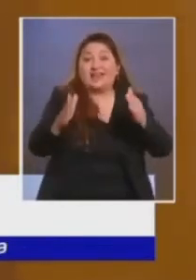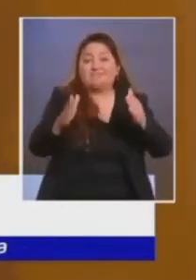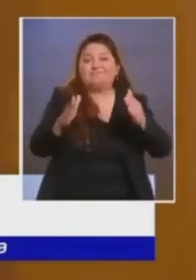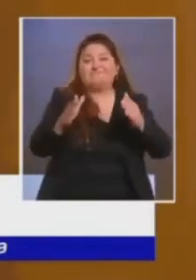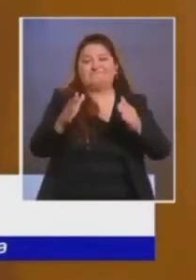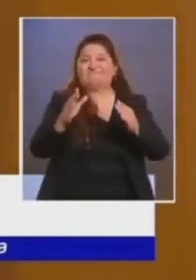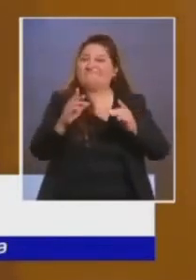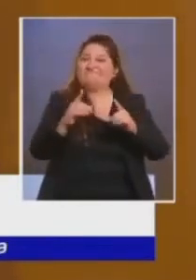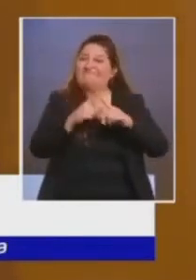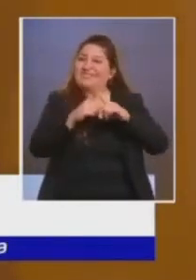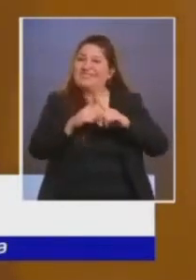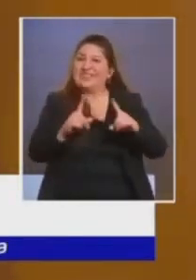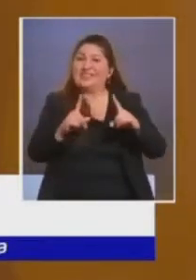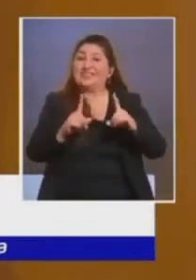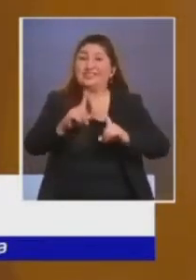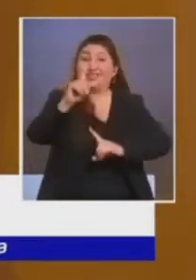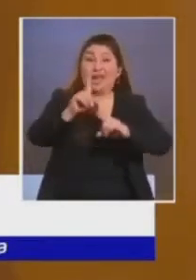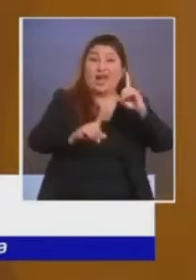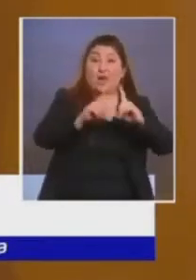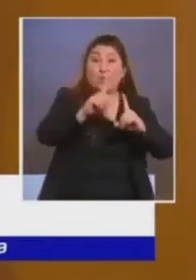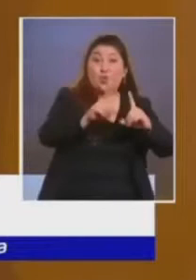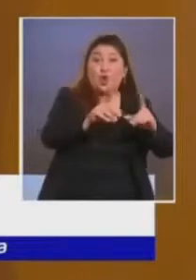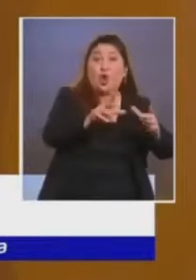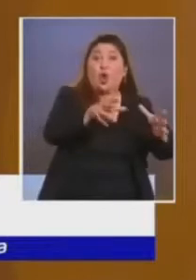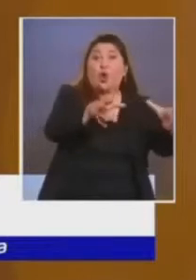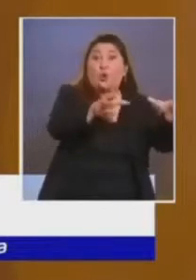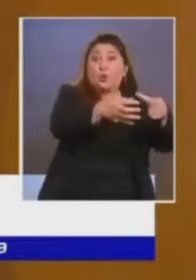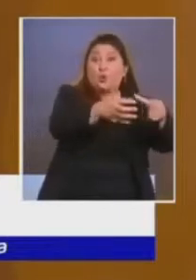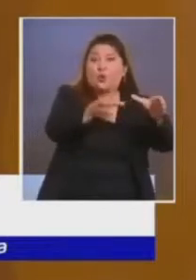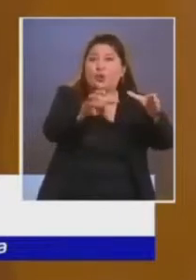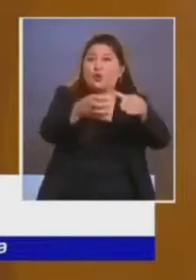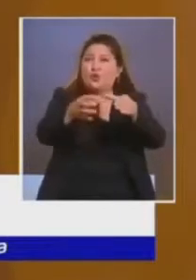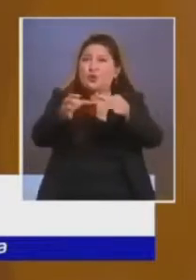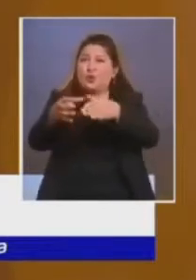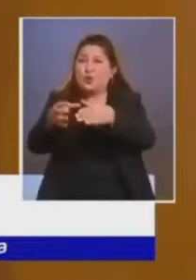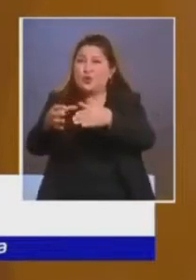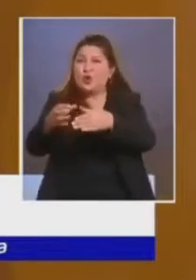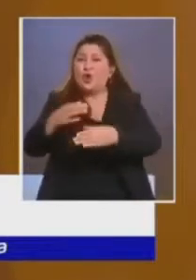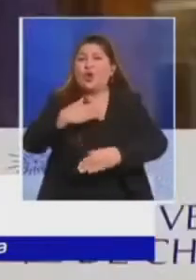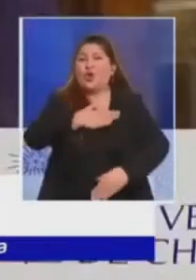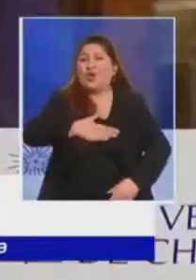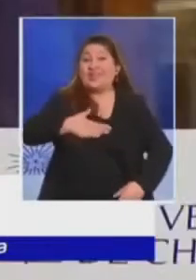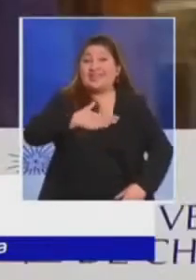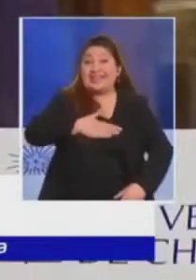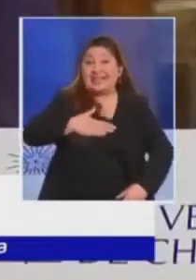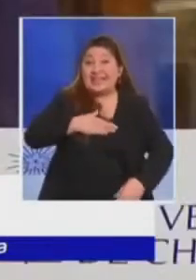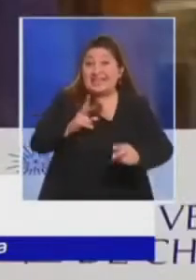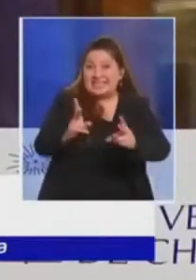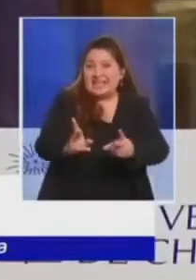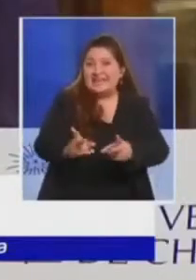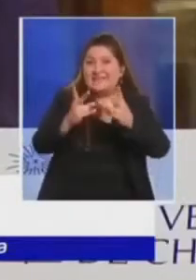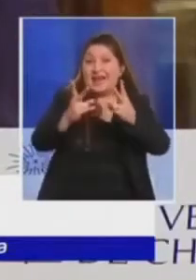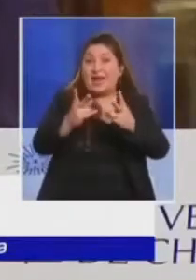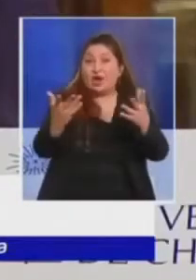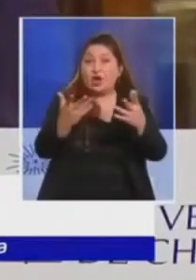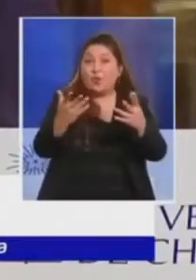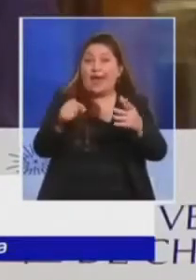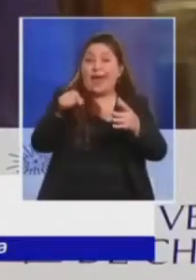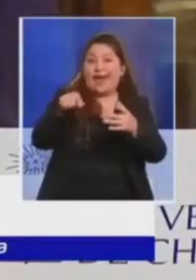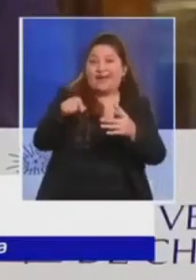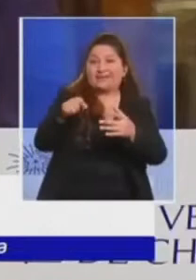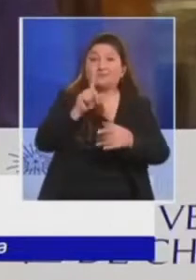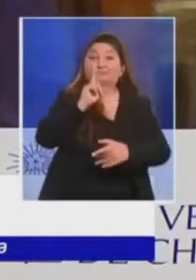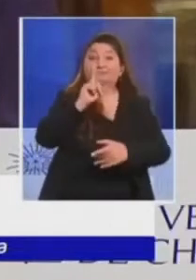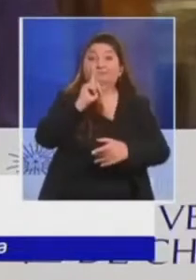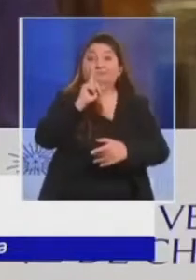ciertos sectores ha habido una resistencia a consagrarla en la medida en que esté solamente vinculada a la capacidad económica de pagar. Pero